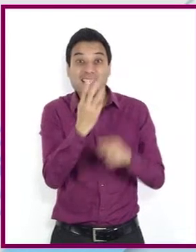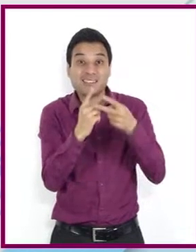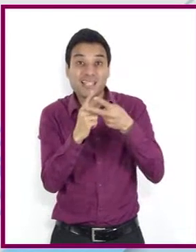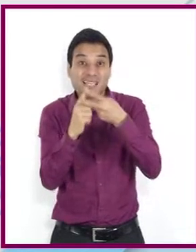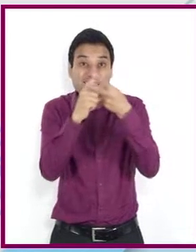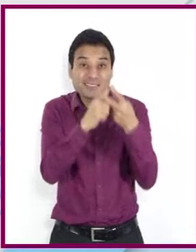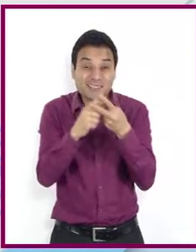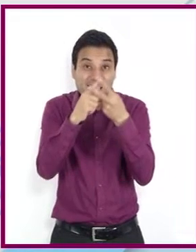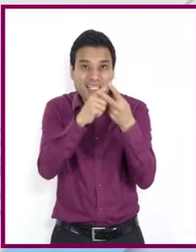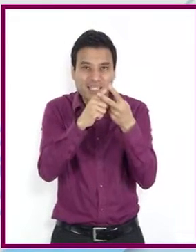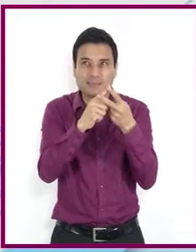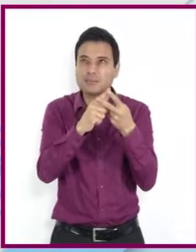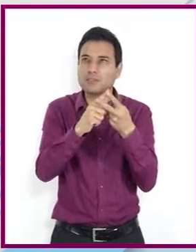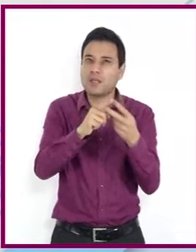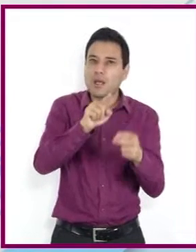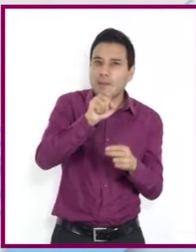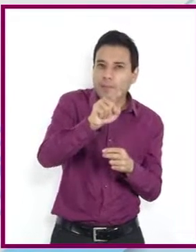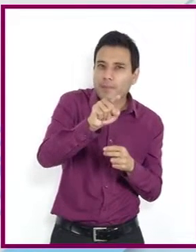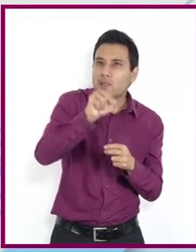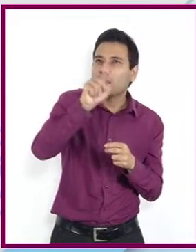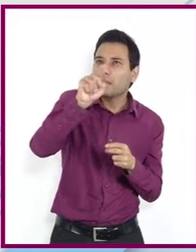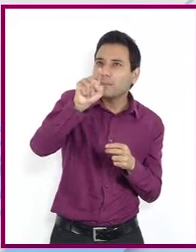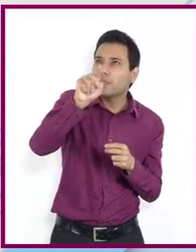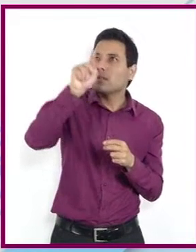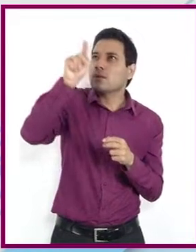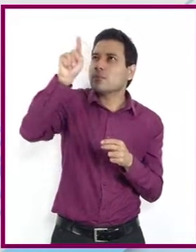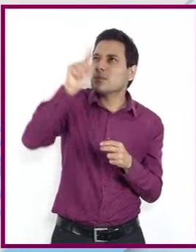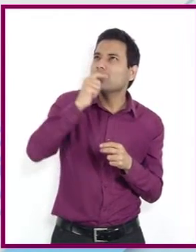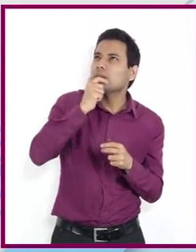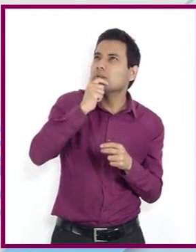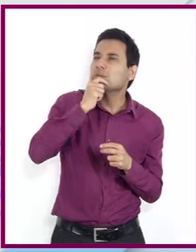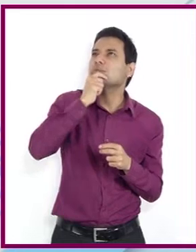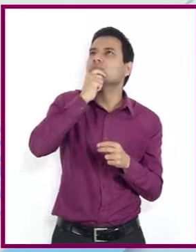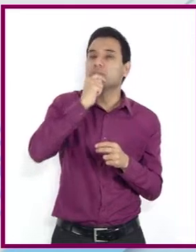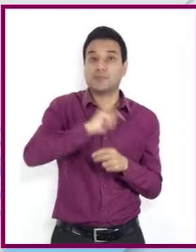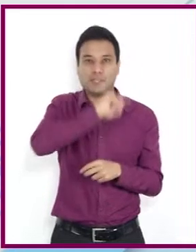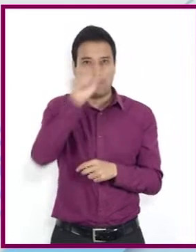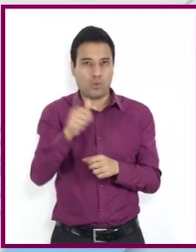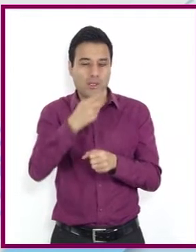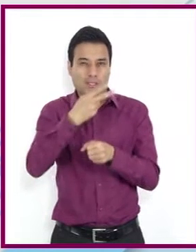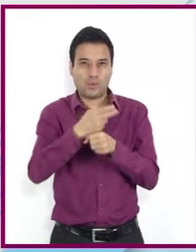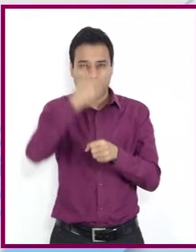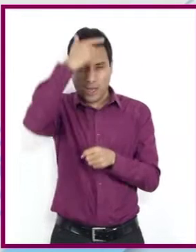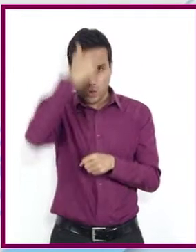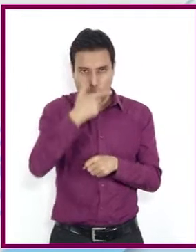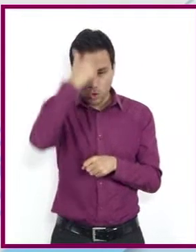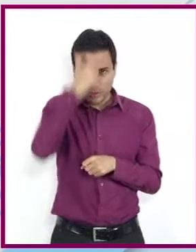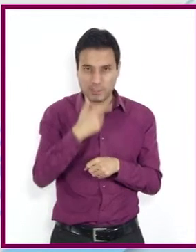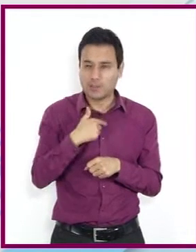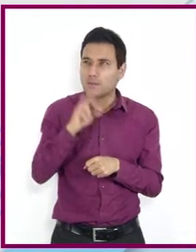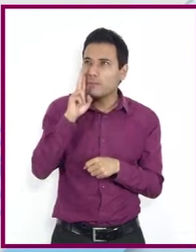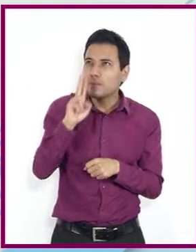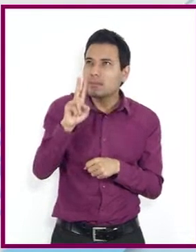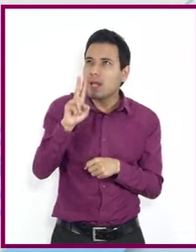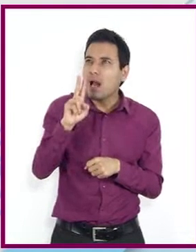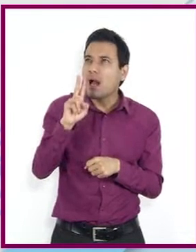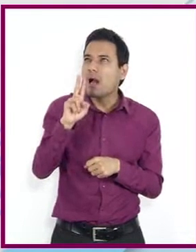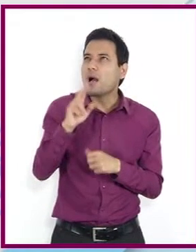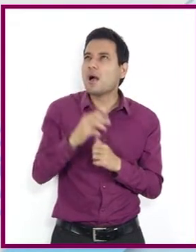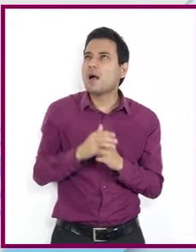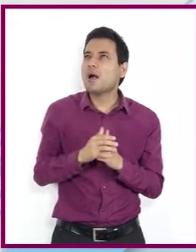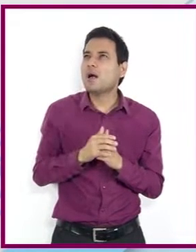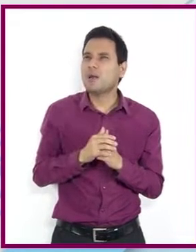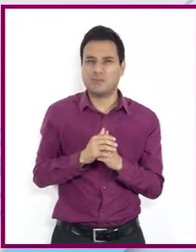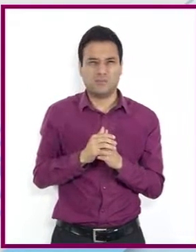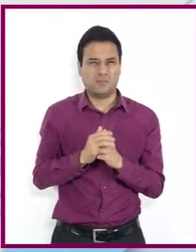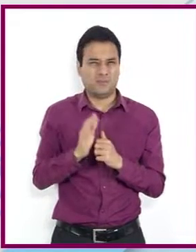que formaban una línea que lo atravesaba. La segunda noche de observaciones noté que esos cuerpos parecían haberse